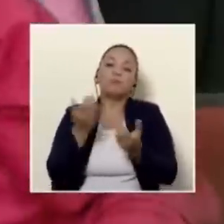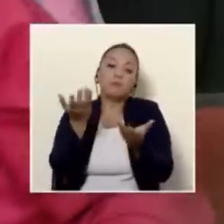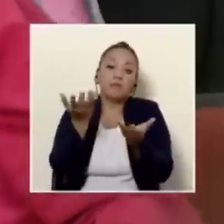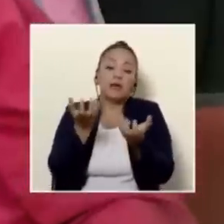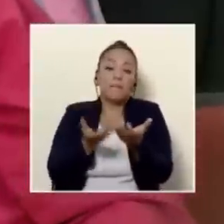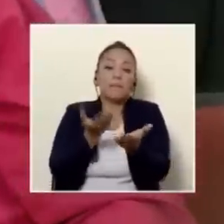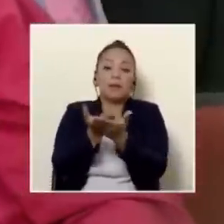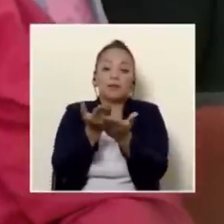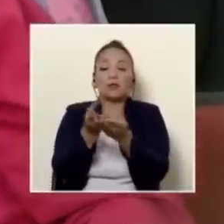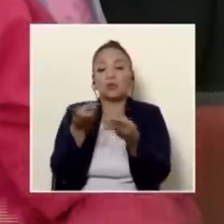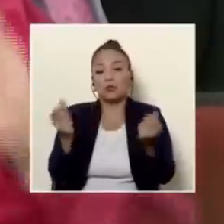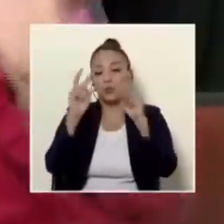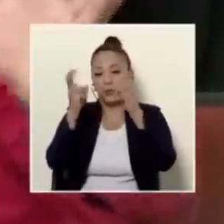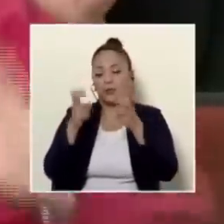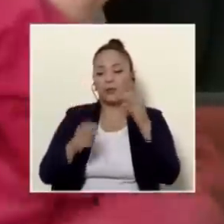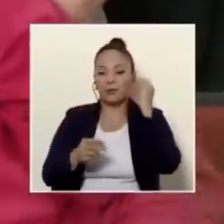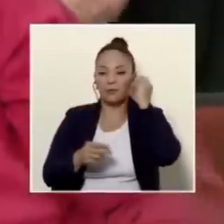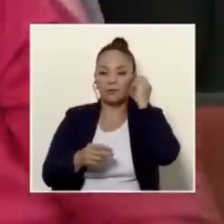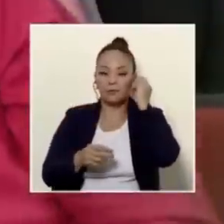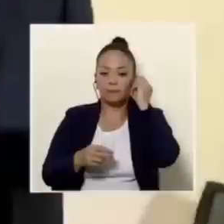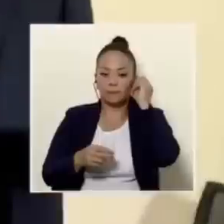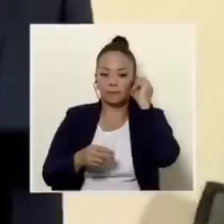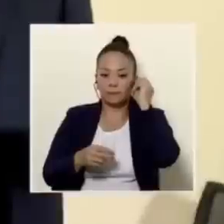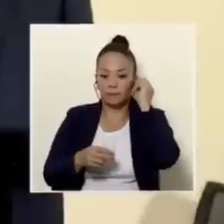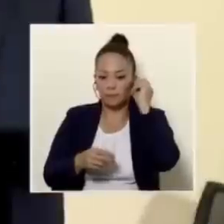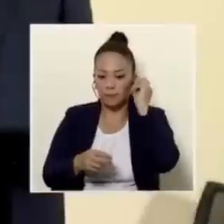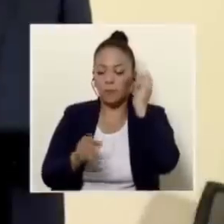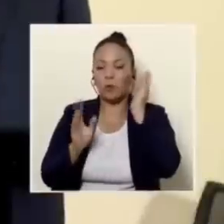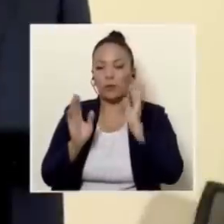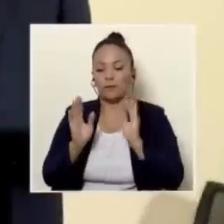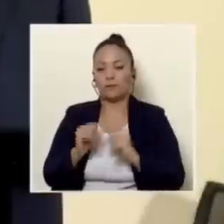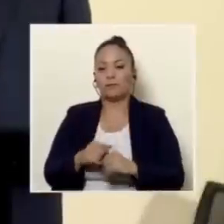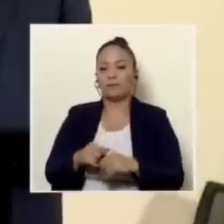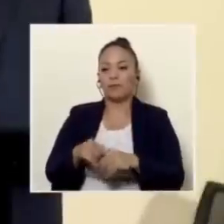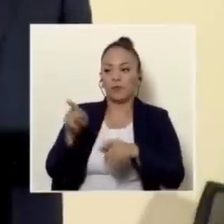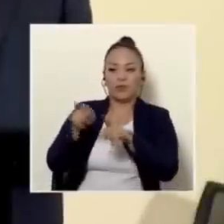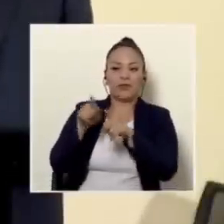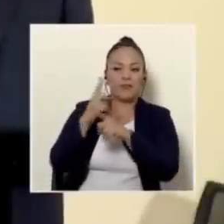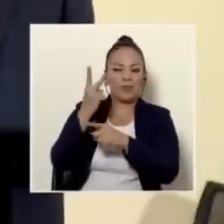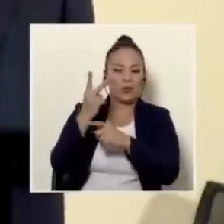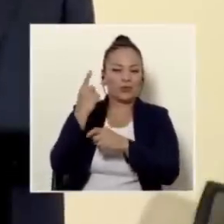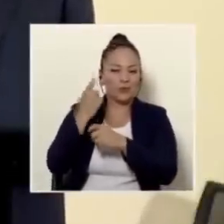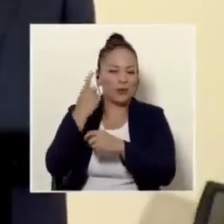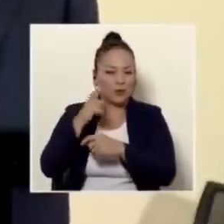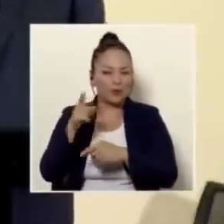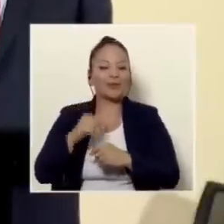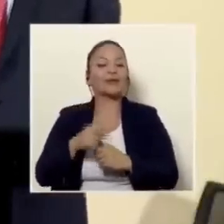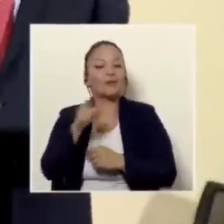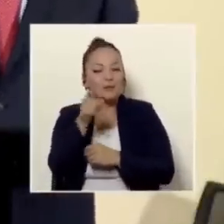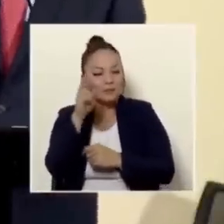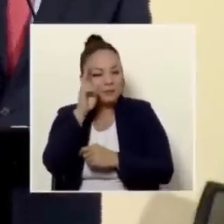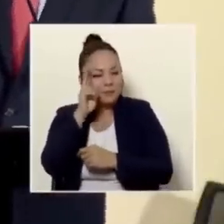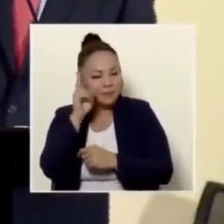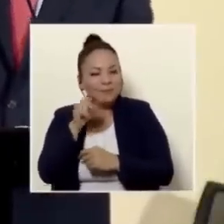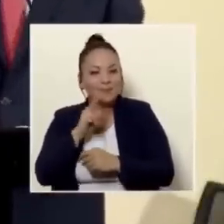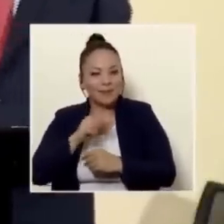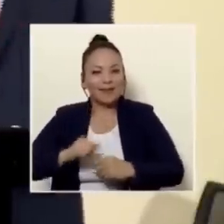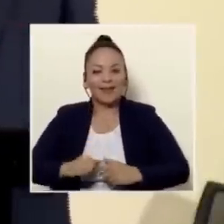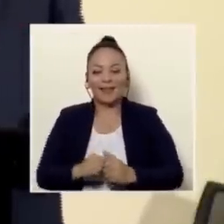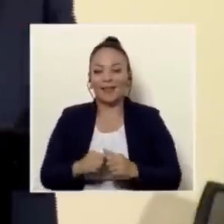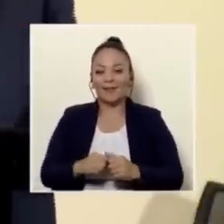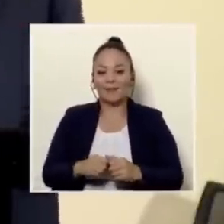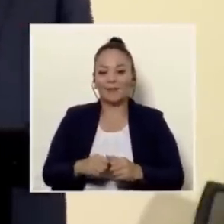plantear soluciones al respecto sobre el tema. O por lo menos una parte. Usted también metió dos preguntillas. ¿Están volviendo vivillos ustedes,